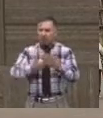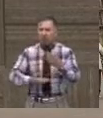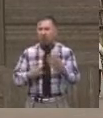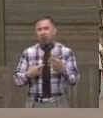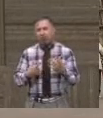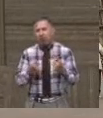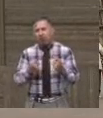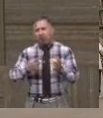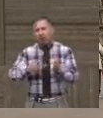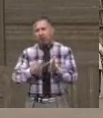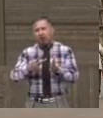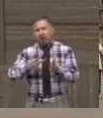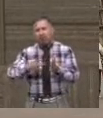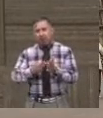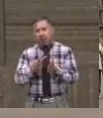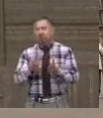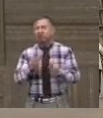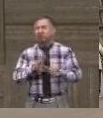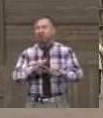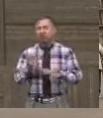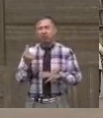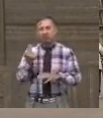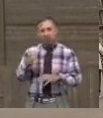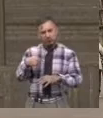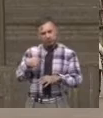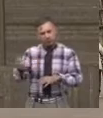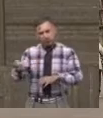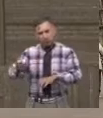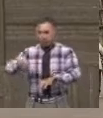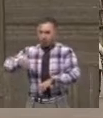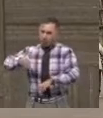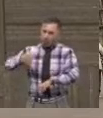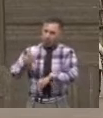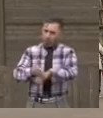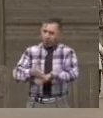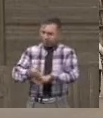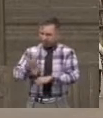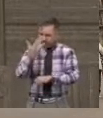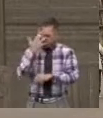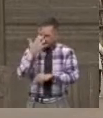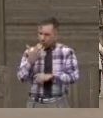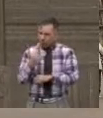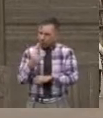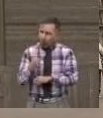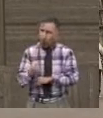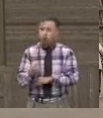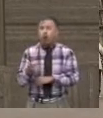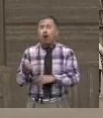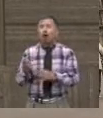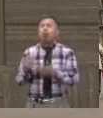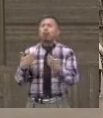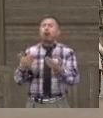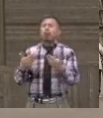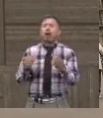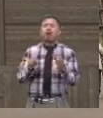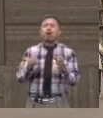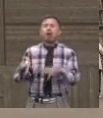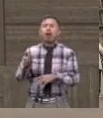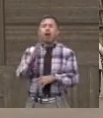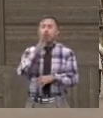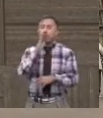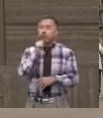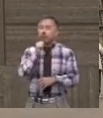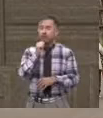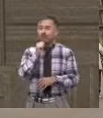sanción ejemplar. No debe haber impunidad. Coincido plenamente con el representante del PAN de